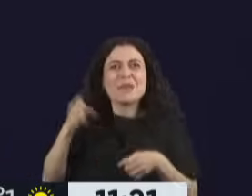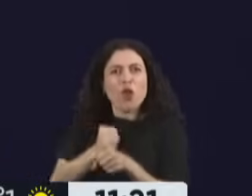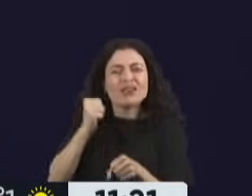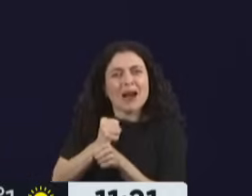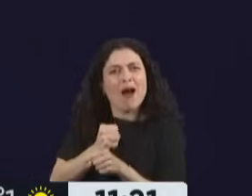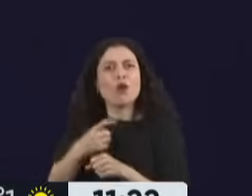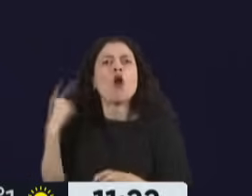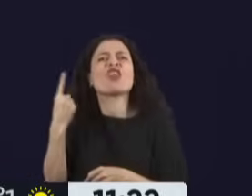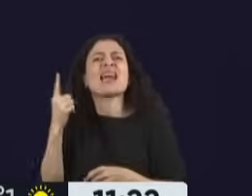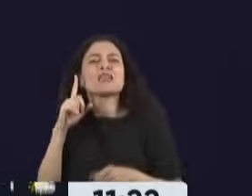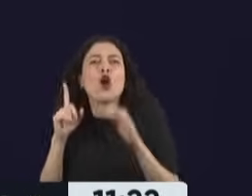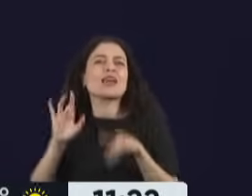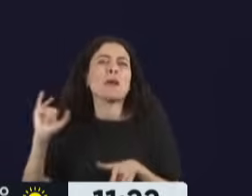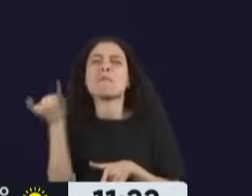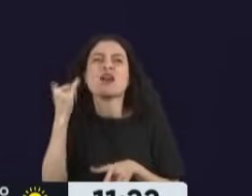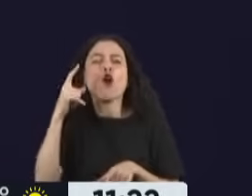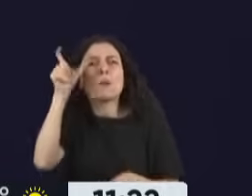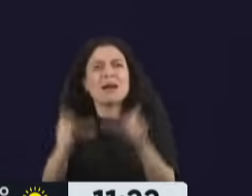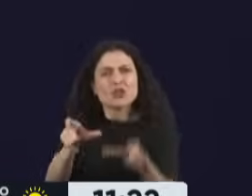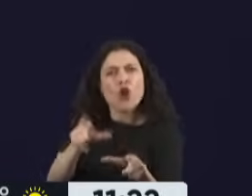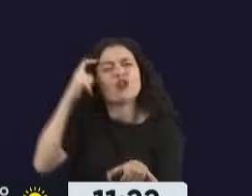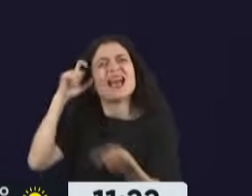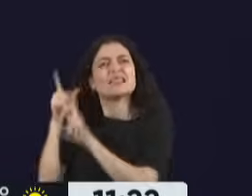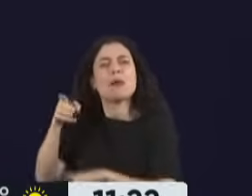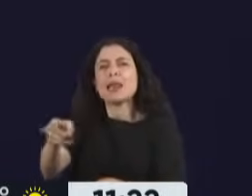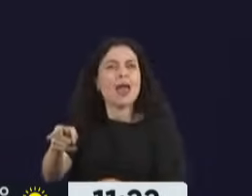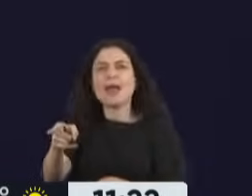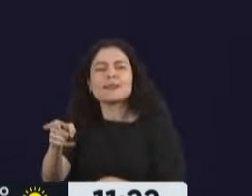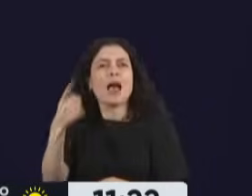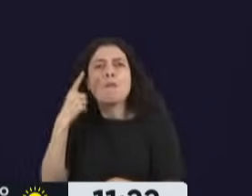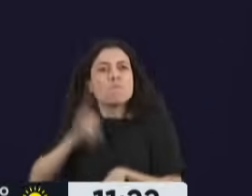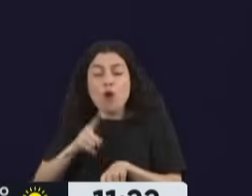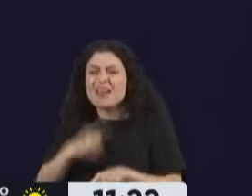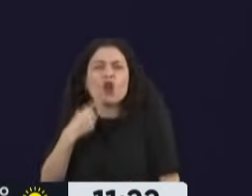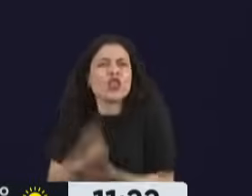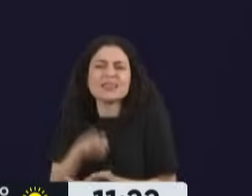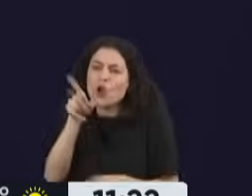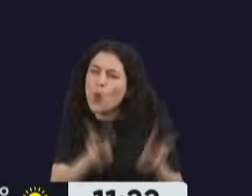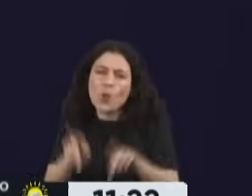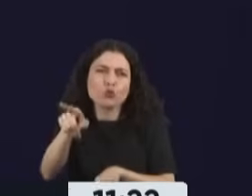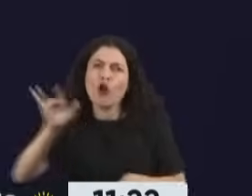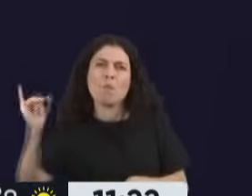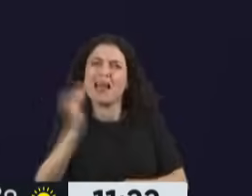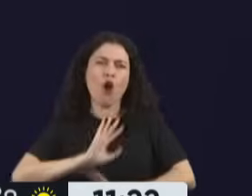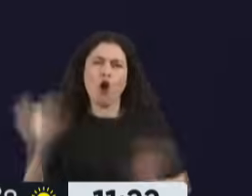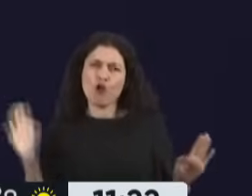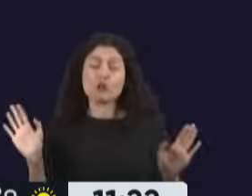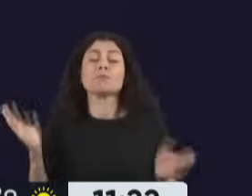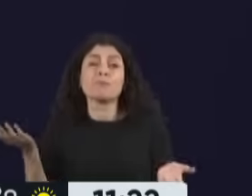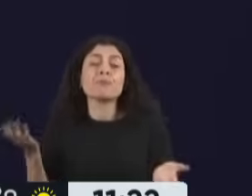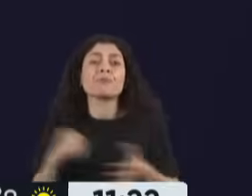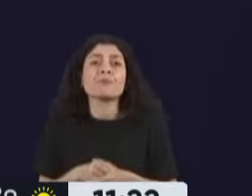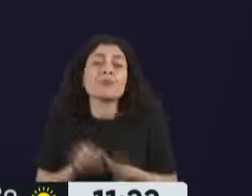Uno elige a los que en ese momento considera que son los mejores para el puesto, así que en tal caso esa es